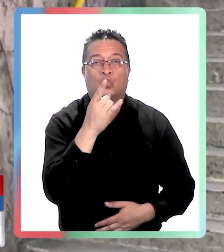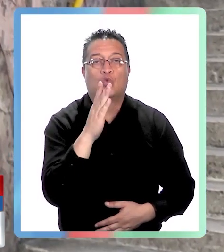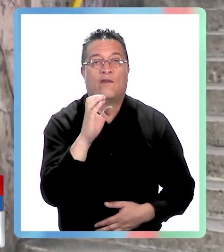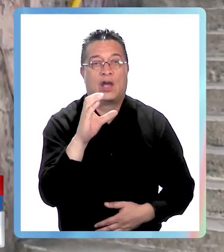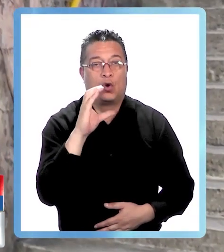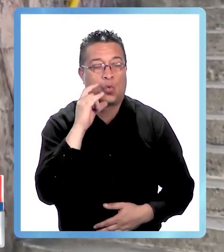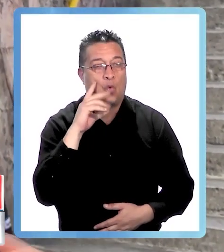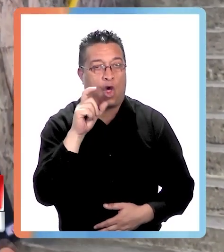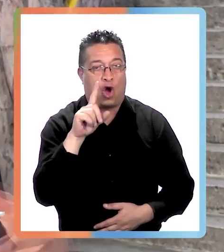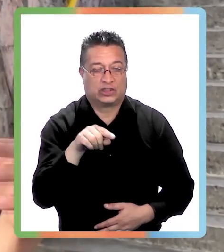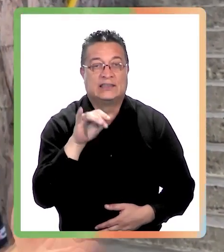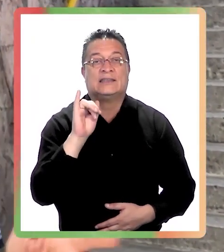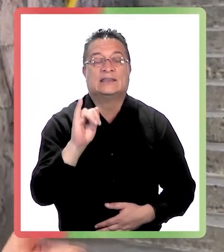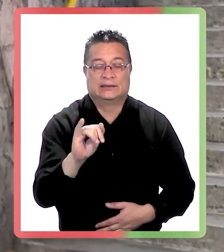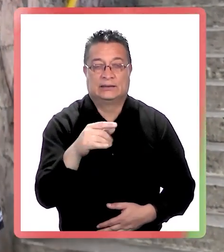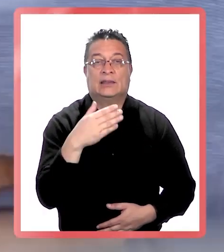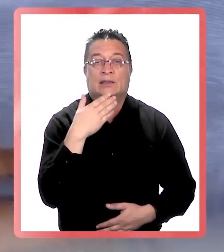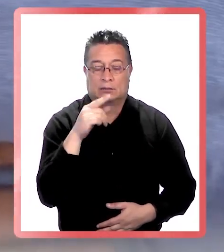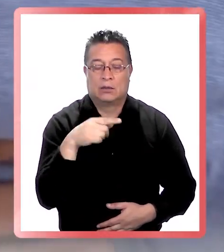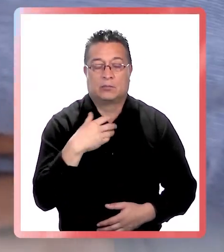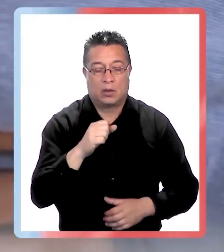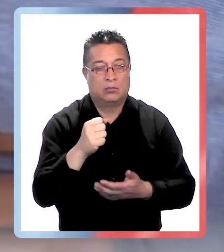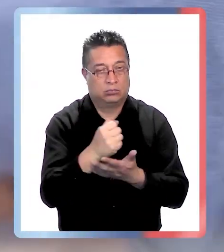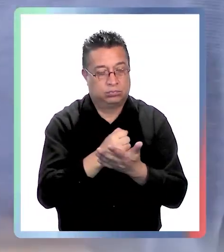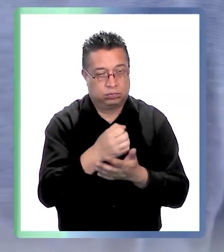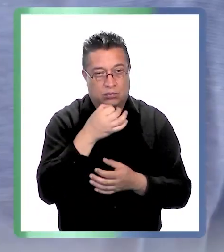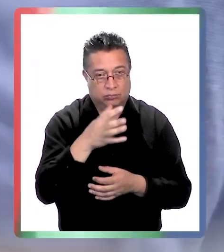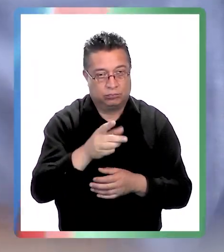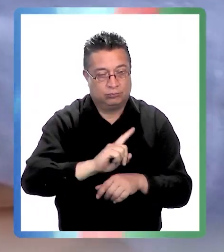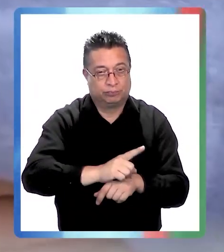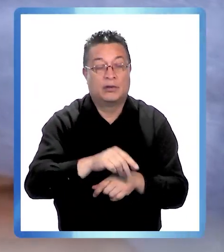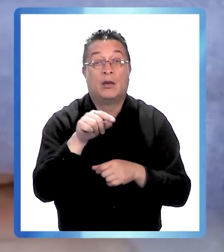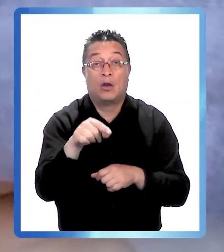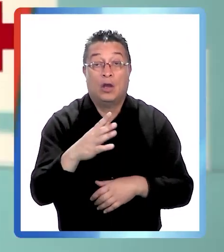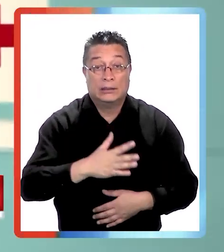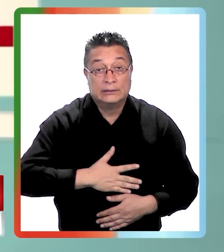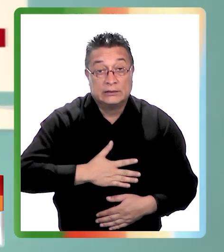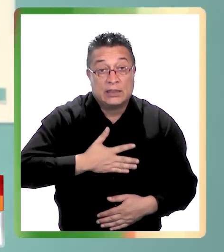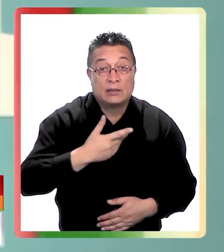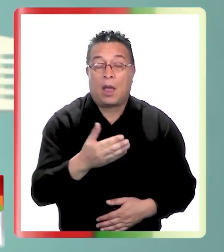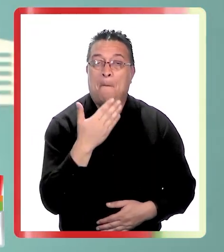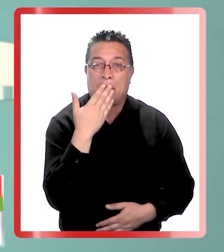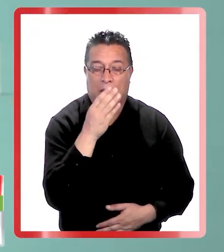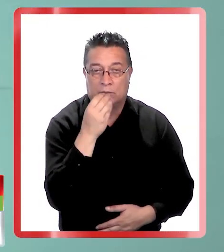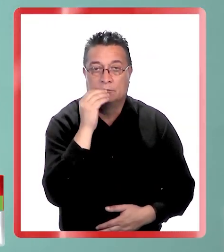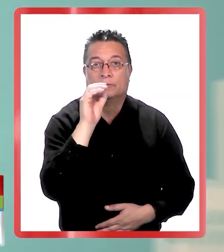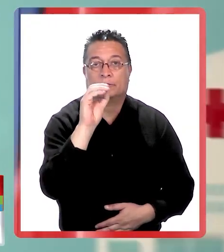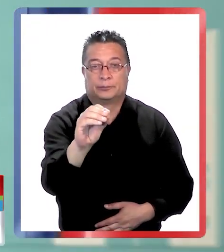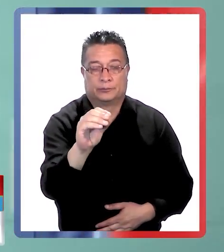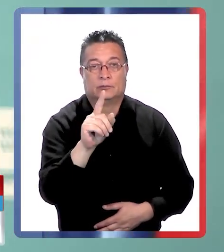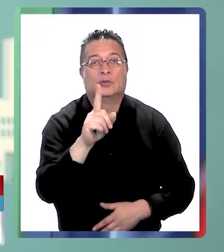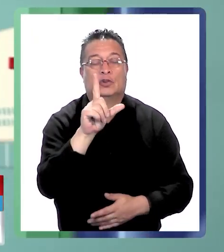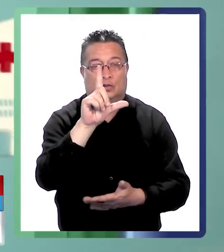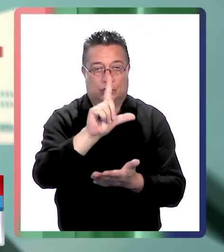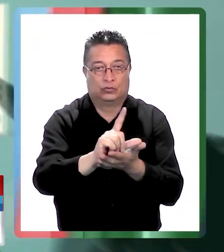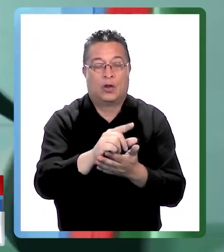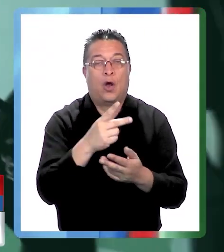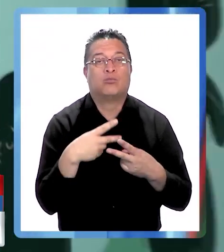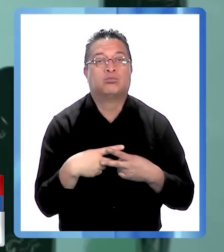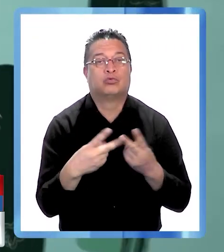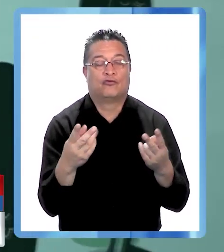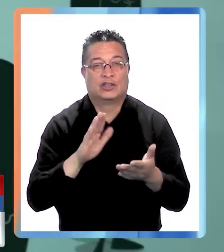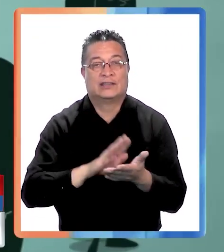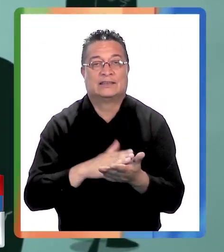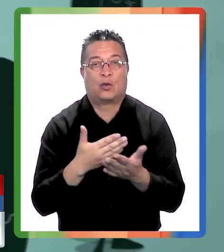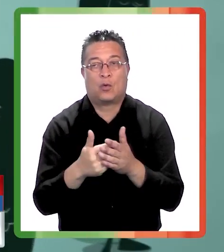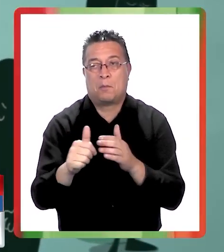de todos poder diagnosticarla y tratarla a tiempo. Ante la presencia de estos síntomas, es recomendable acudir a los establecimientos públicos